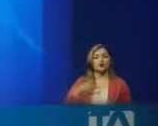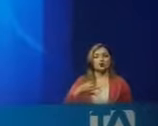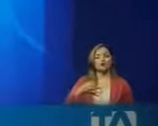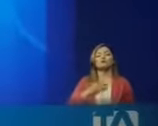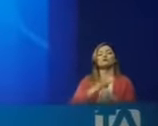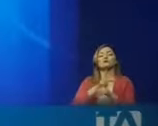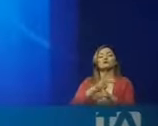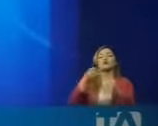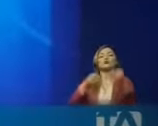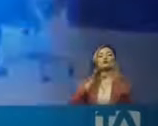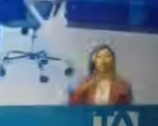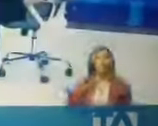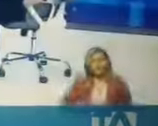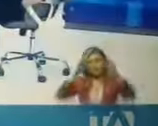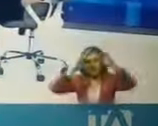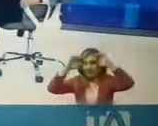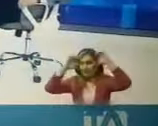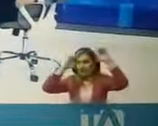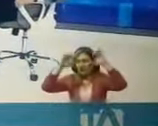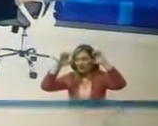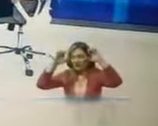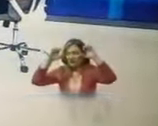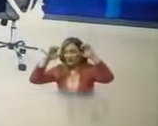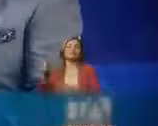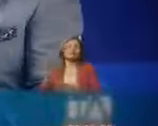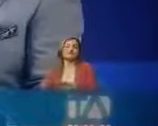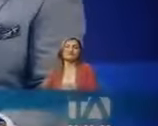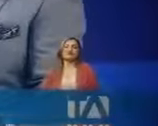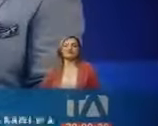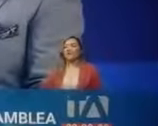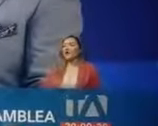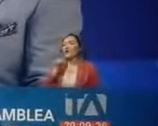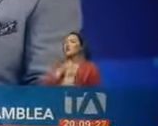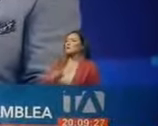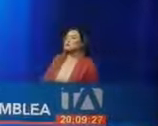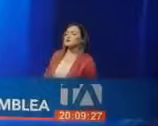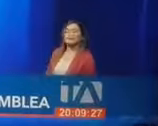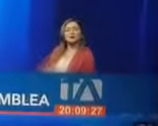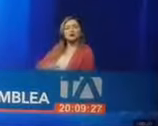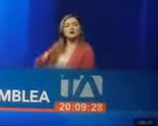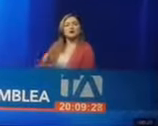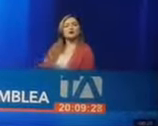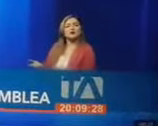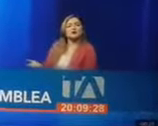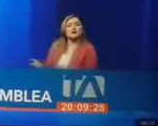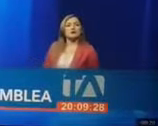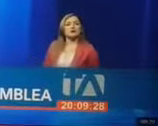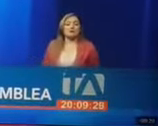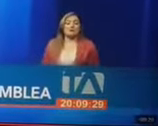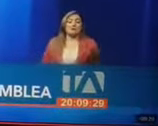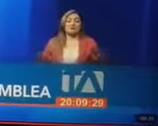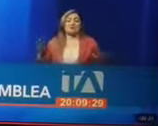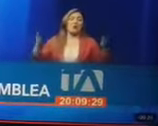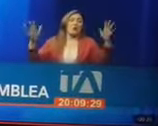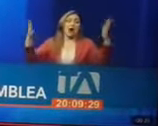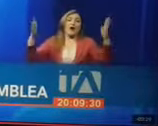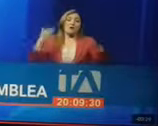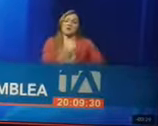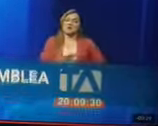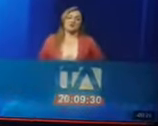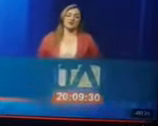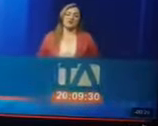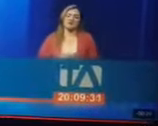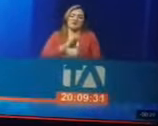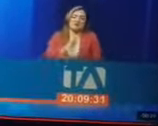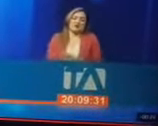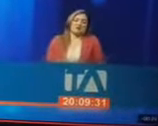incumplimiento ante la Corte Constitucional. Luego fue un poco más directo. ¿Qué es el presidente de la Asamblea para ustedes? En estos momentos está en el limbo la Asamblea, porque se ha